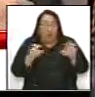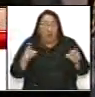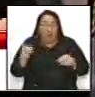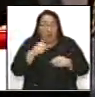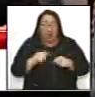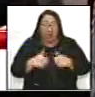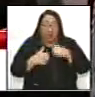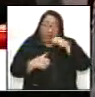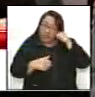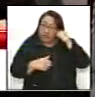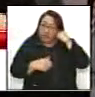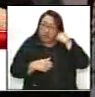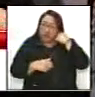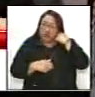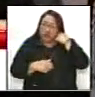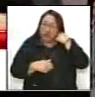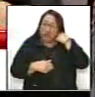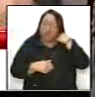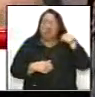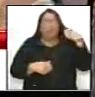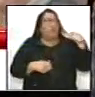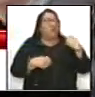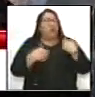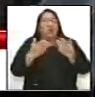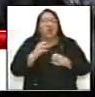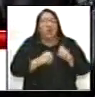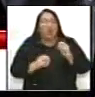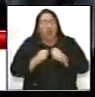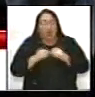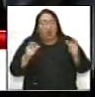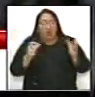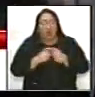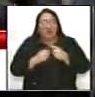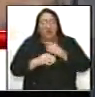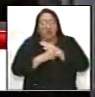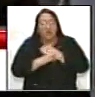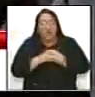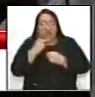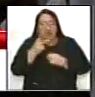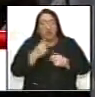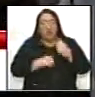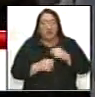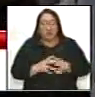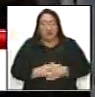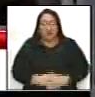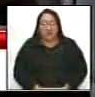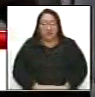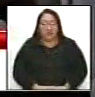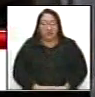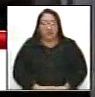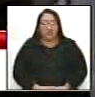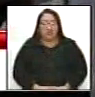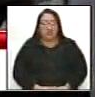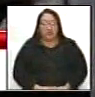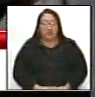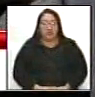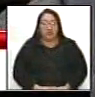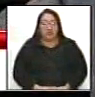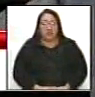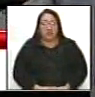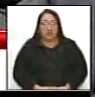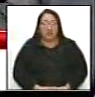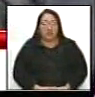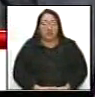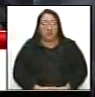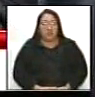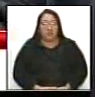vive nucleada, organizada a través de los comités de autodefensa, vienen sufriendo más de en dos ocasiones, presidente.